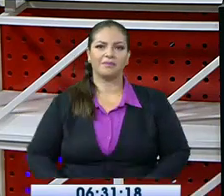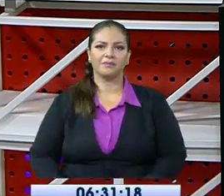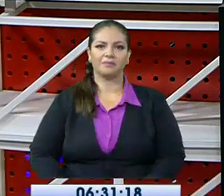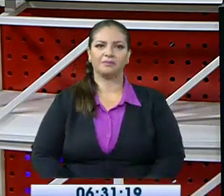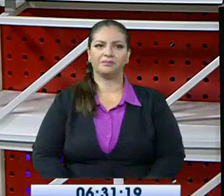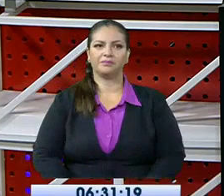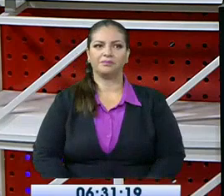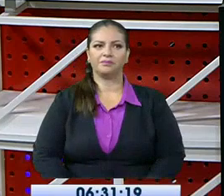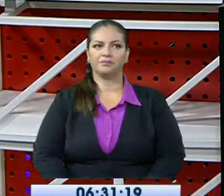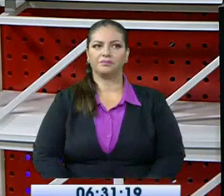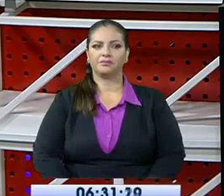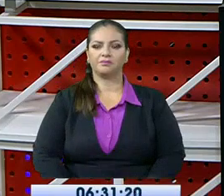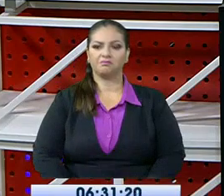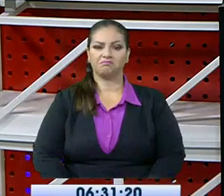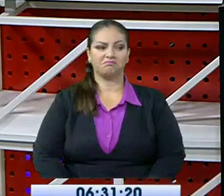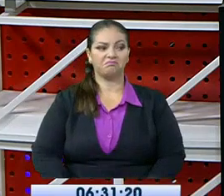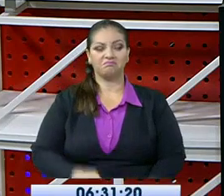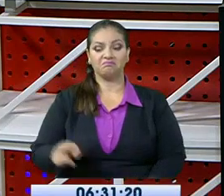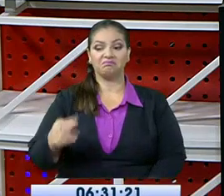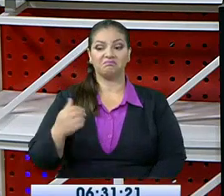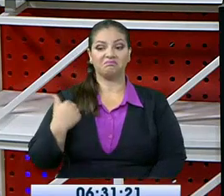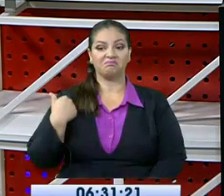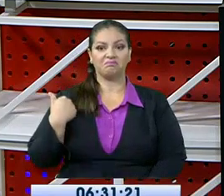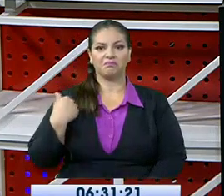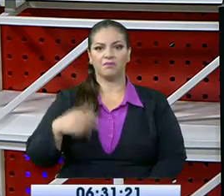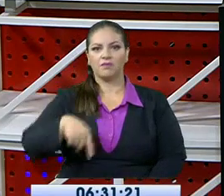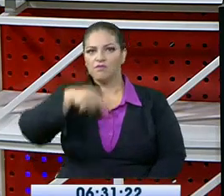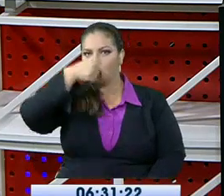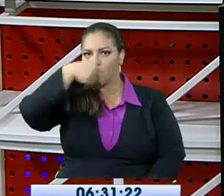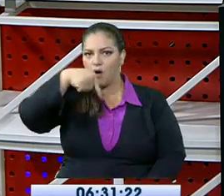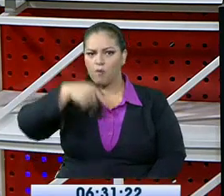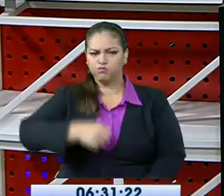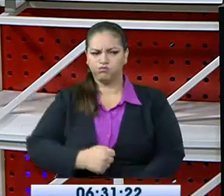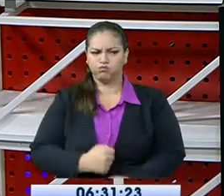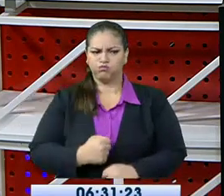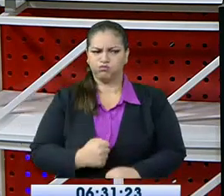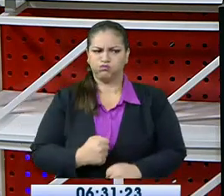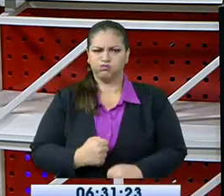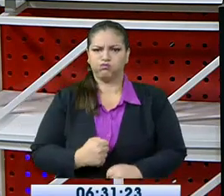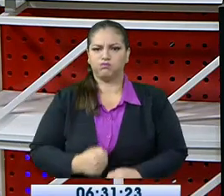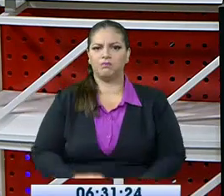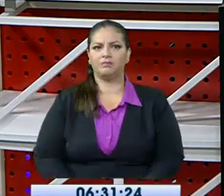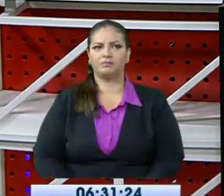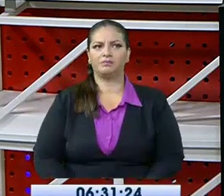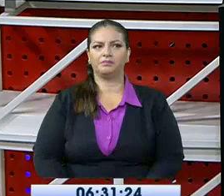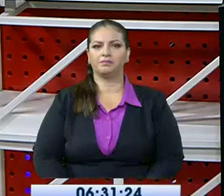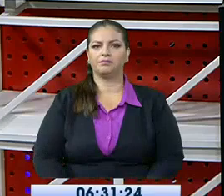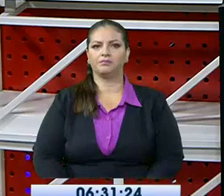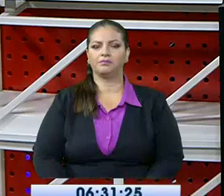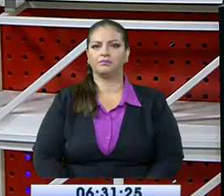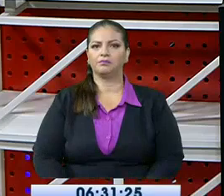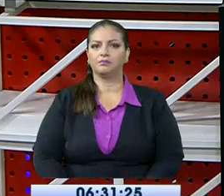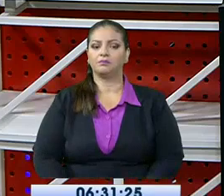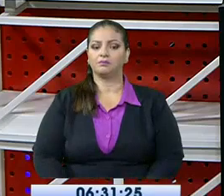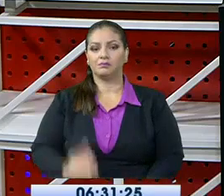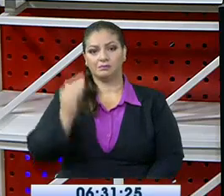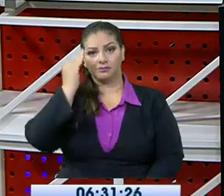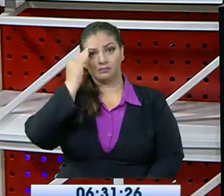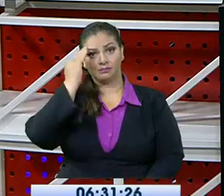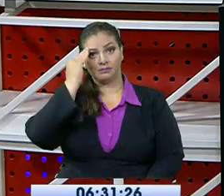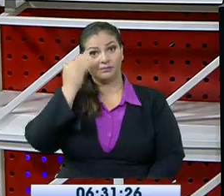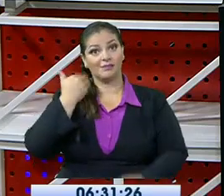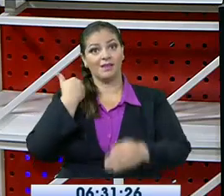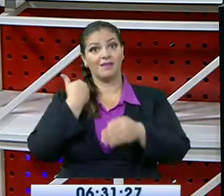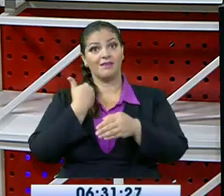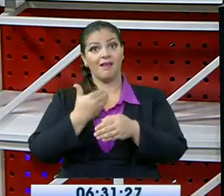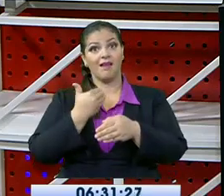Todavía lo tengo más pechugón ese pavito. Ya veo. Ya está. ¿Cuántos días faltarán para Navidad ya? Productor Miranda,